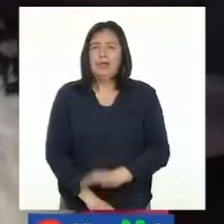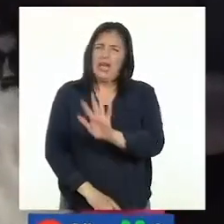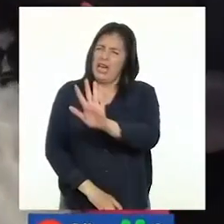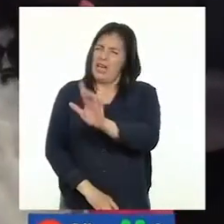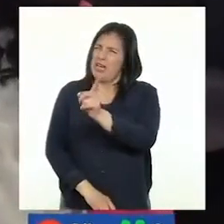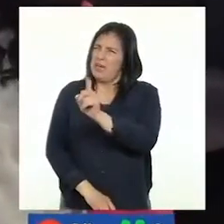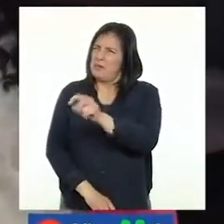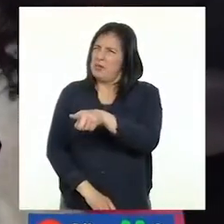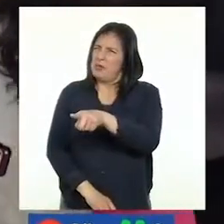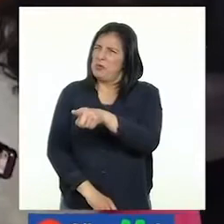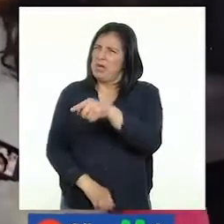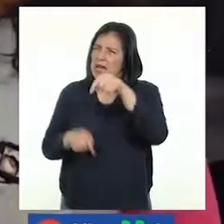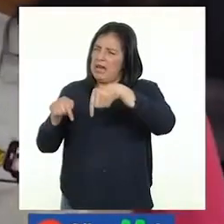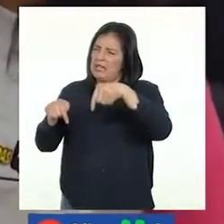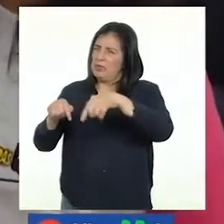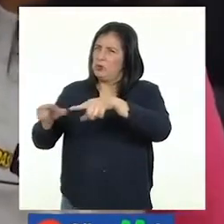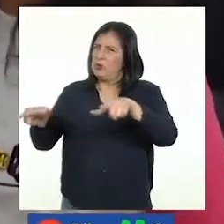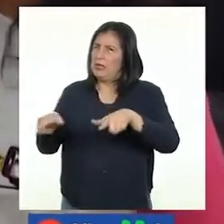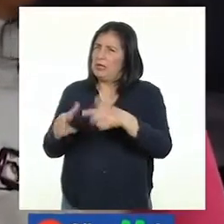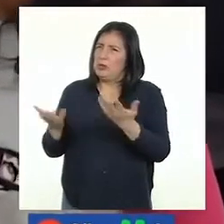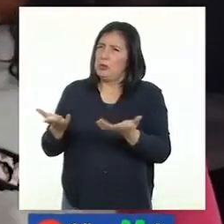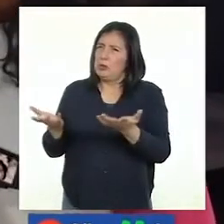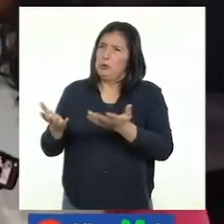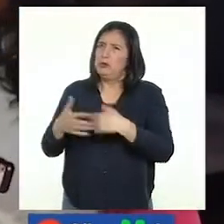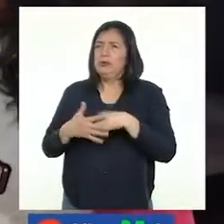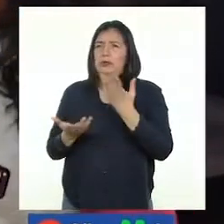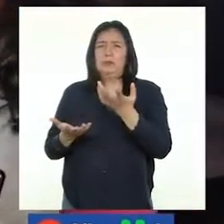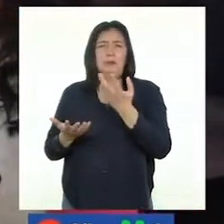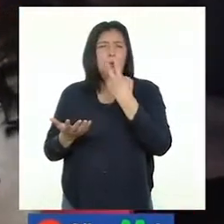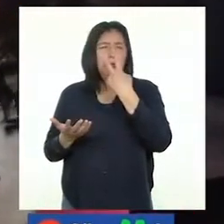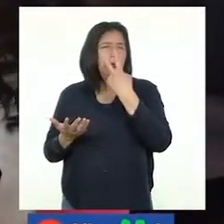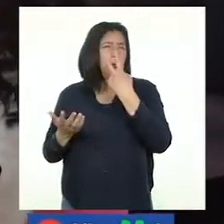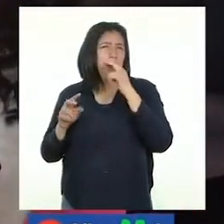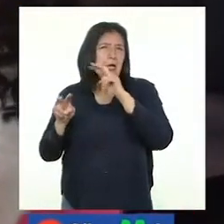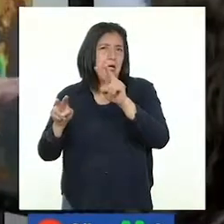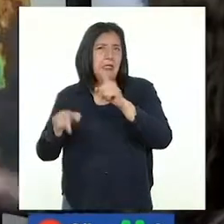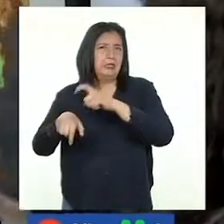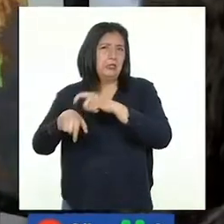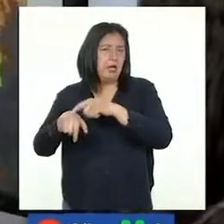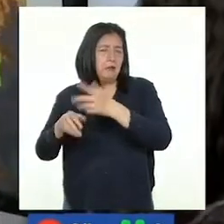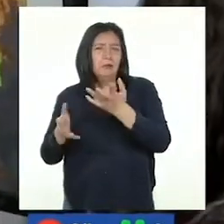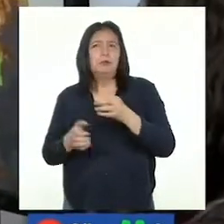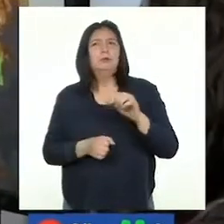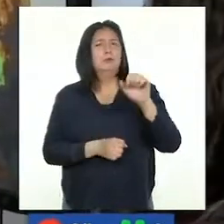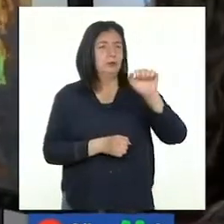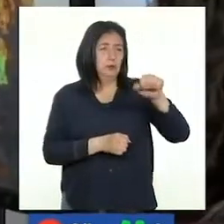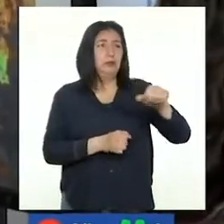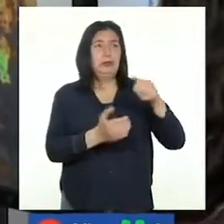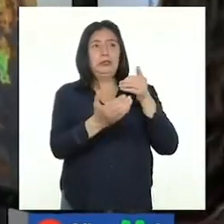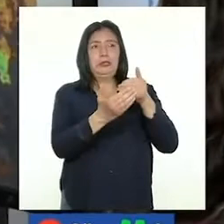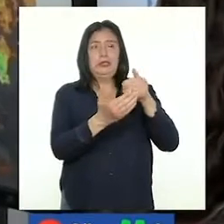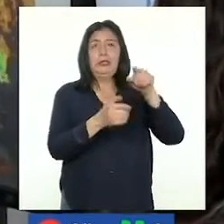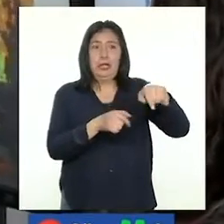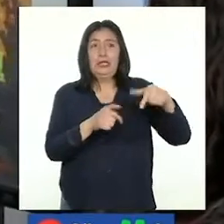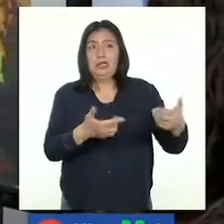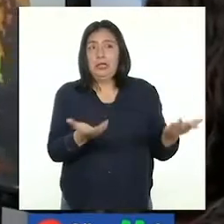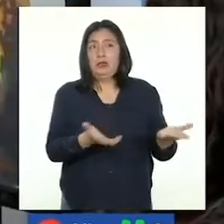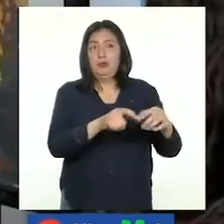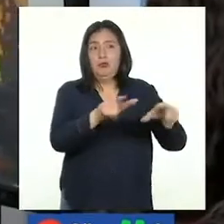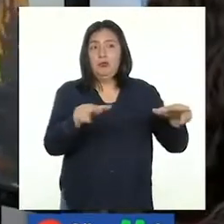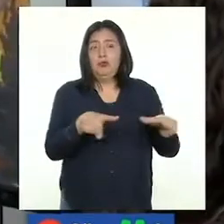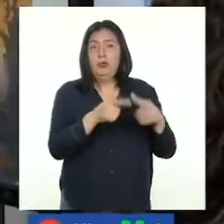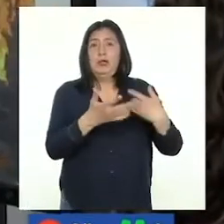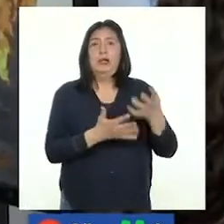Una pregunta, ¿aquí hay algún lugar en donde podríamos tomar observaciones sobre el tiempo? Aquí cerca tenemos una estación